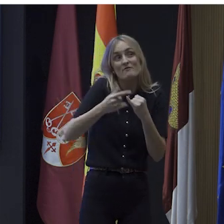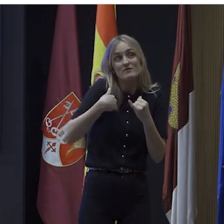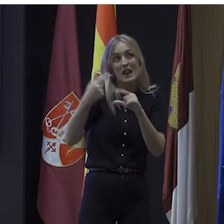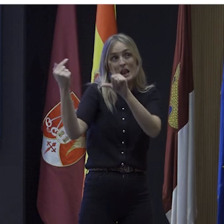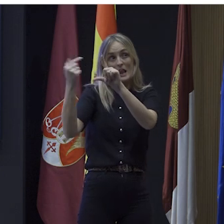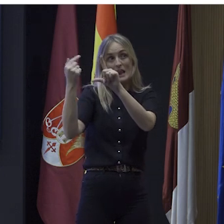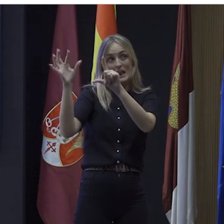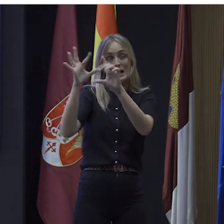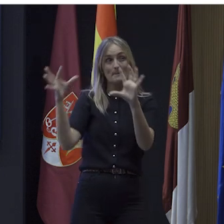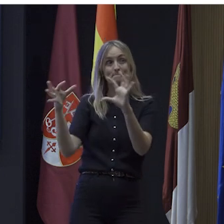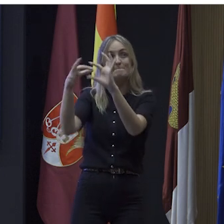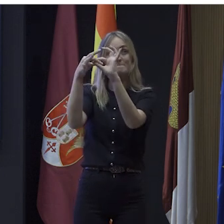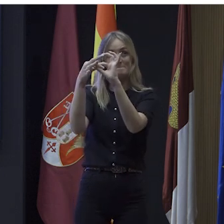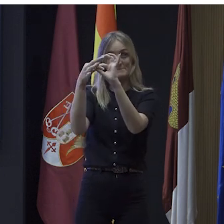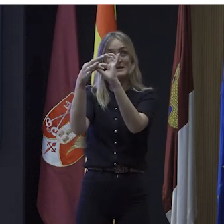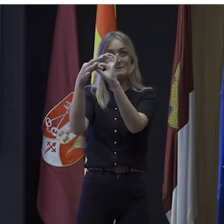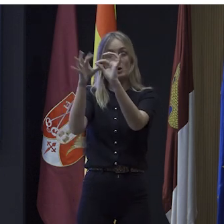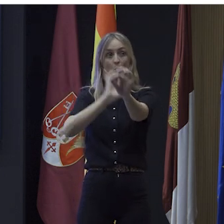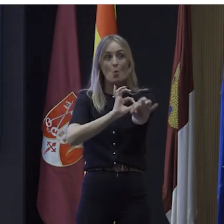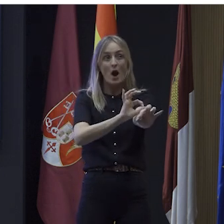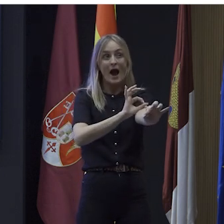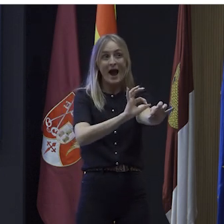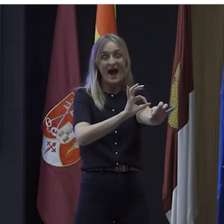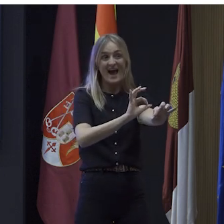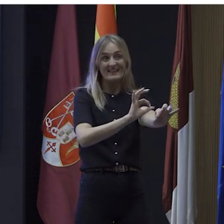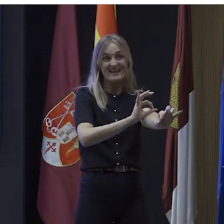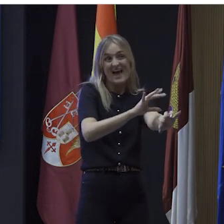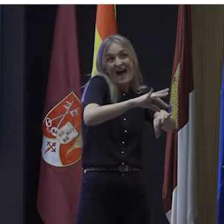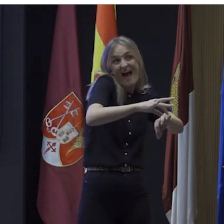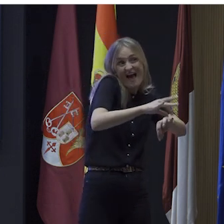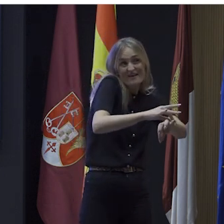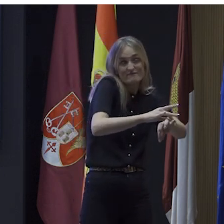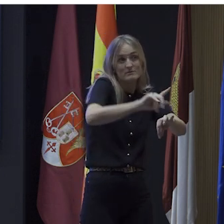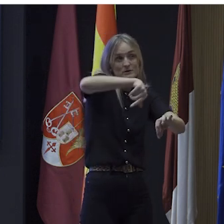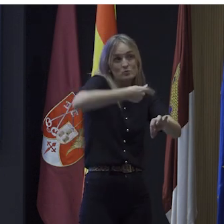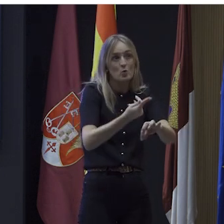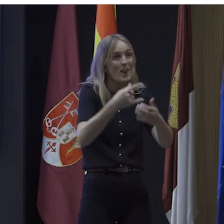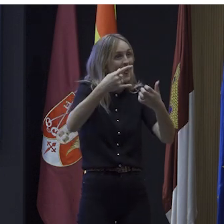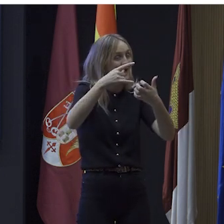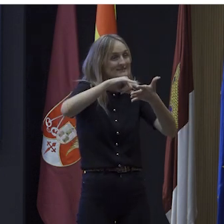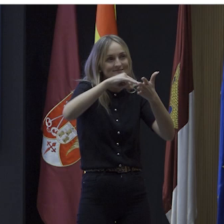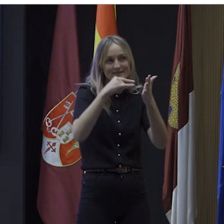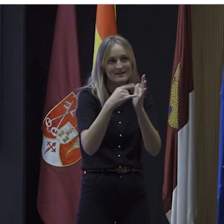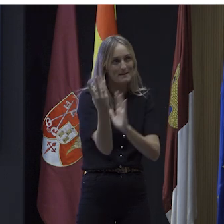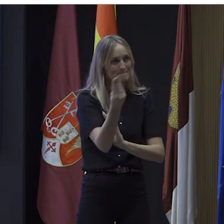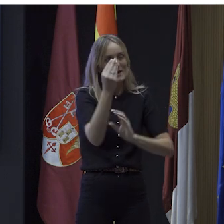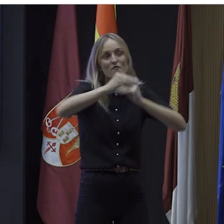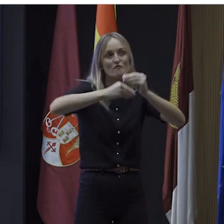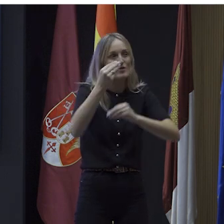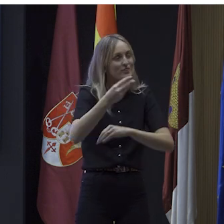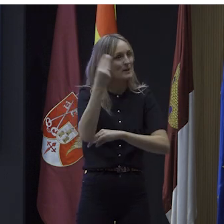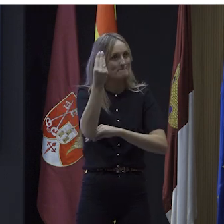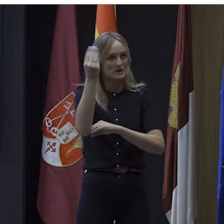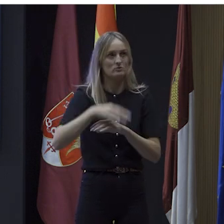un empalme sobre la arteria enferma, va a ser la técnica que mejor va a funcionar. Y como hemos